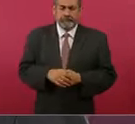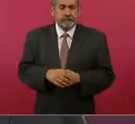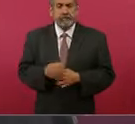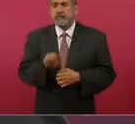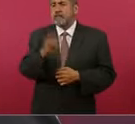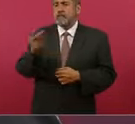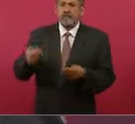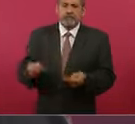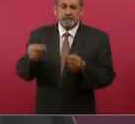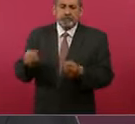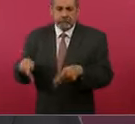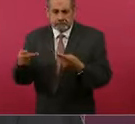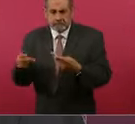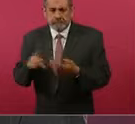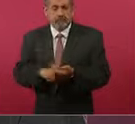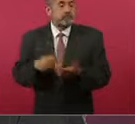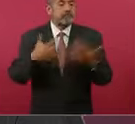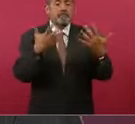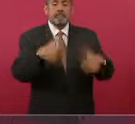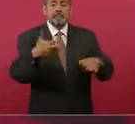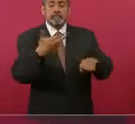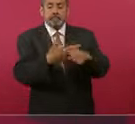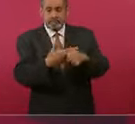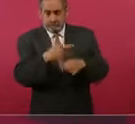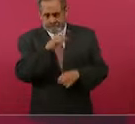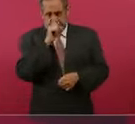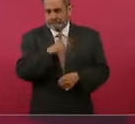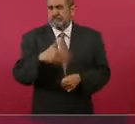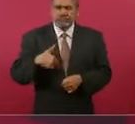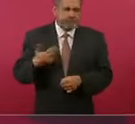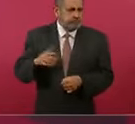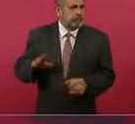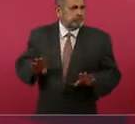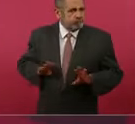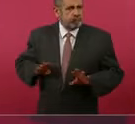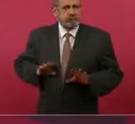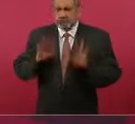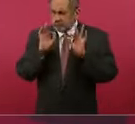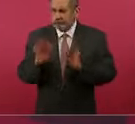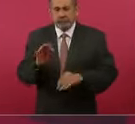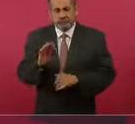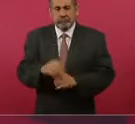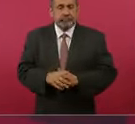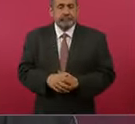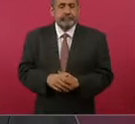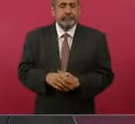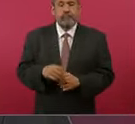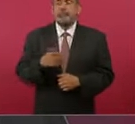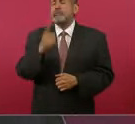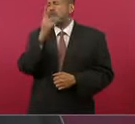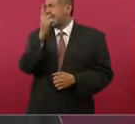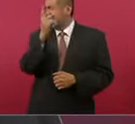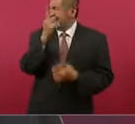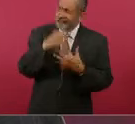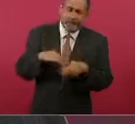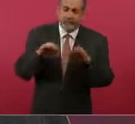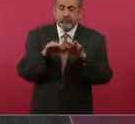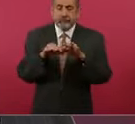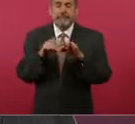comerciantes, empresarios y lo más importante de todo, hay paz